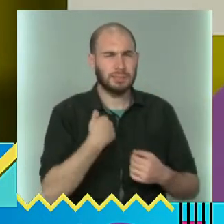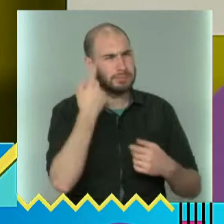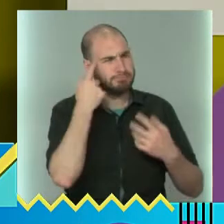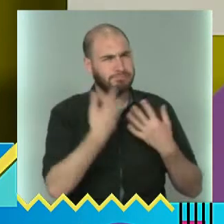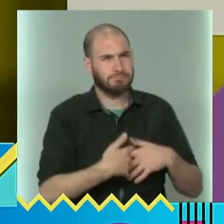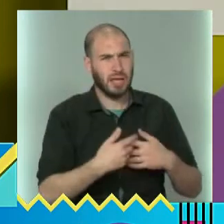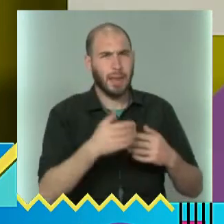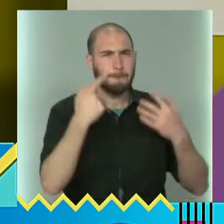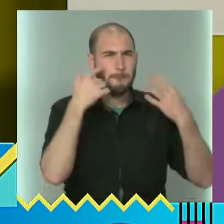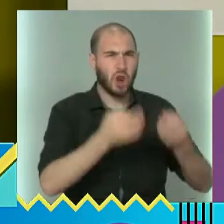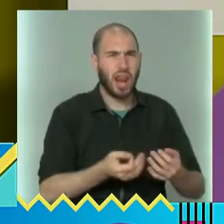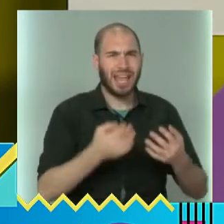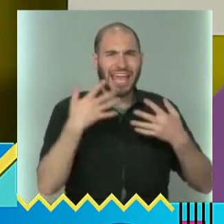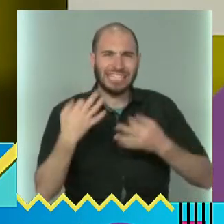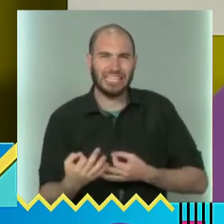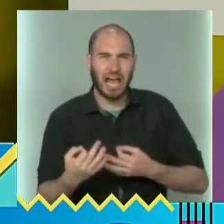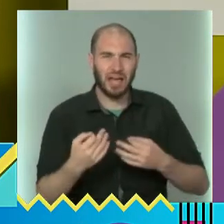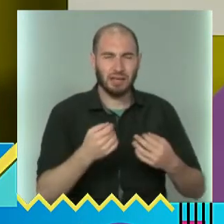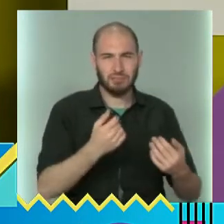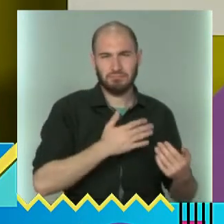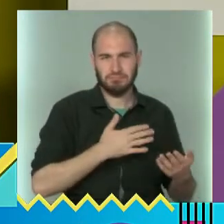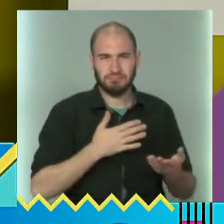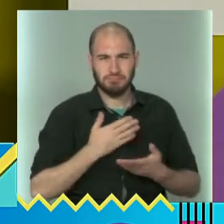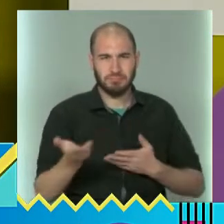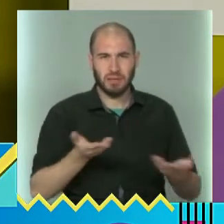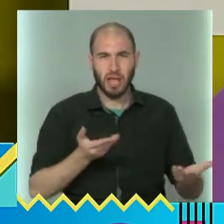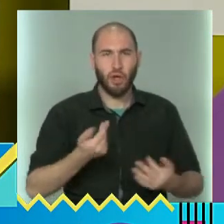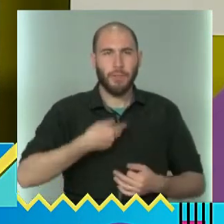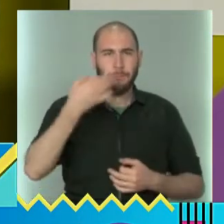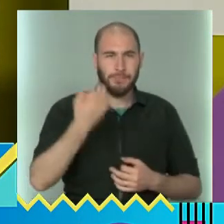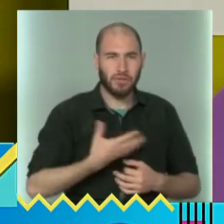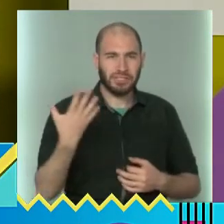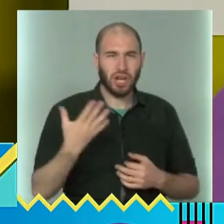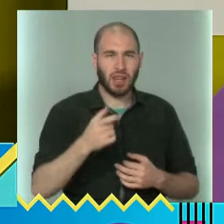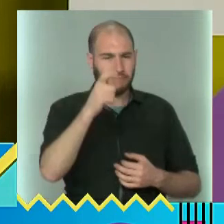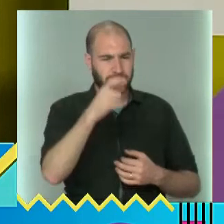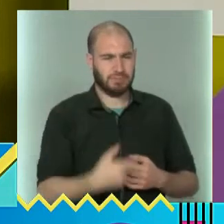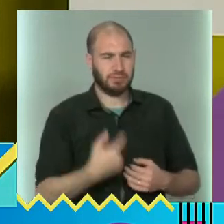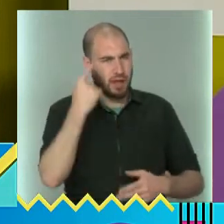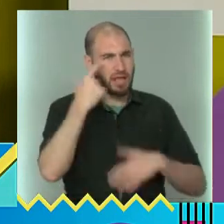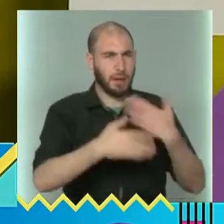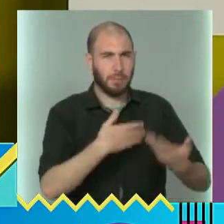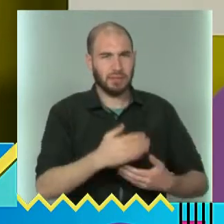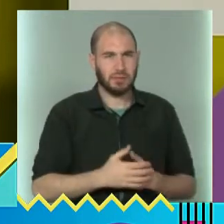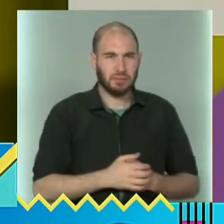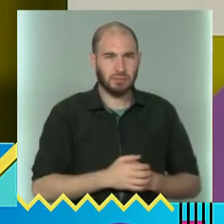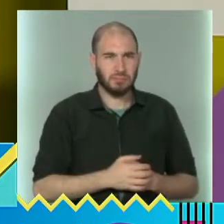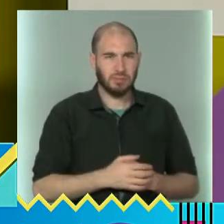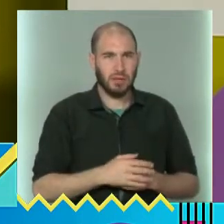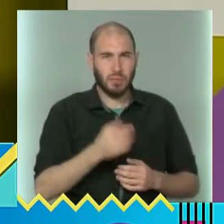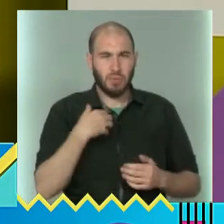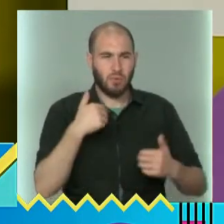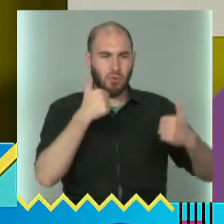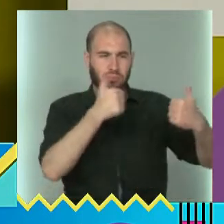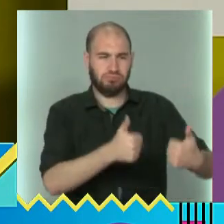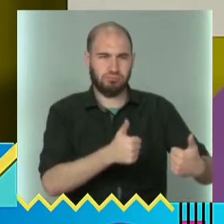pensando, ¿no? Esto de la moral y la ética al momento de uno, como profesional, como una persona que está formada, se pone delante de un